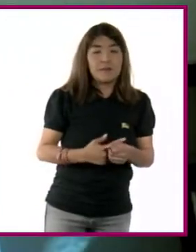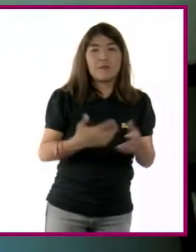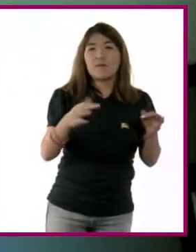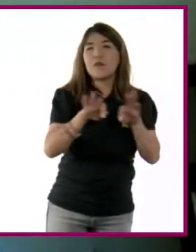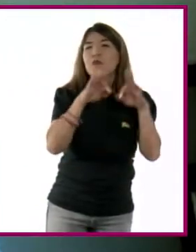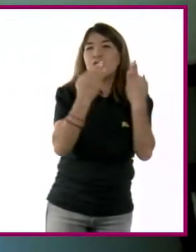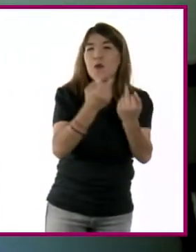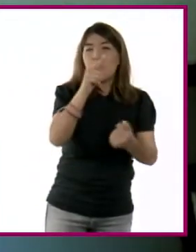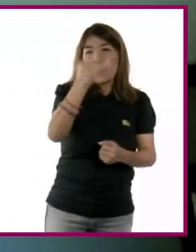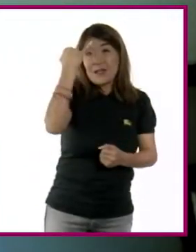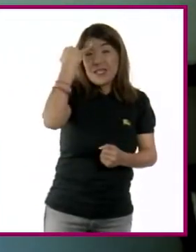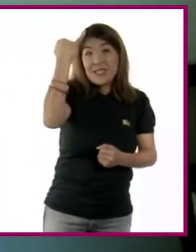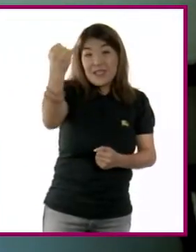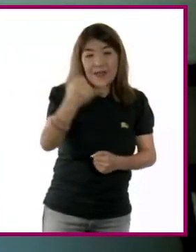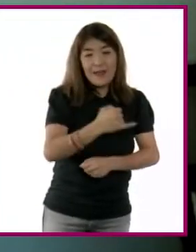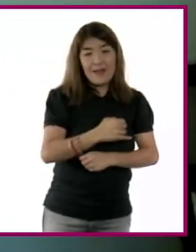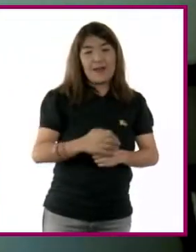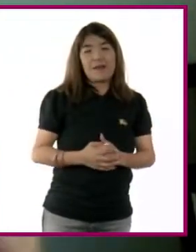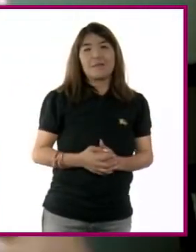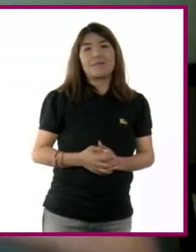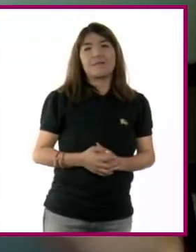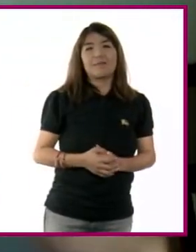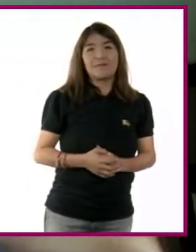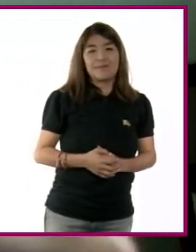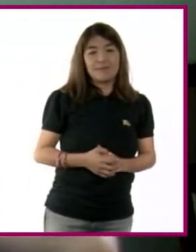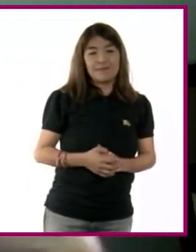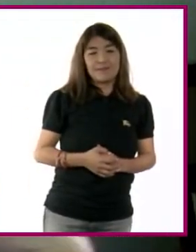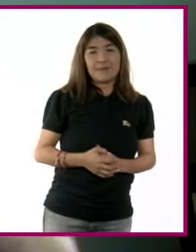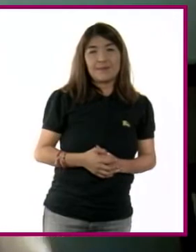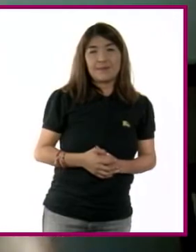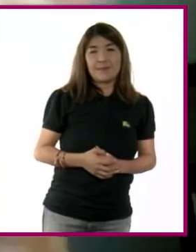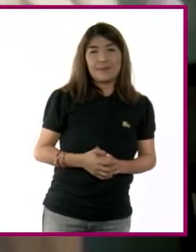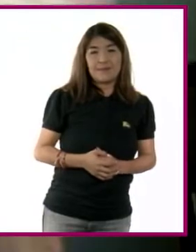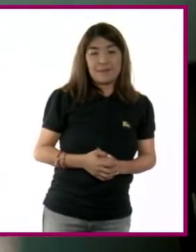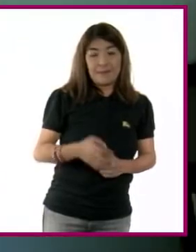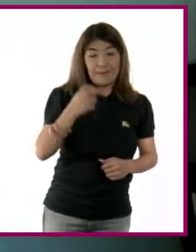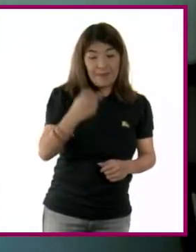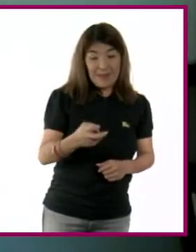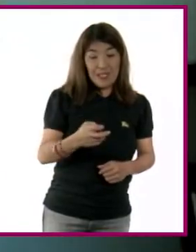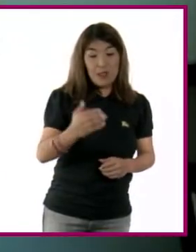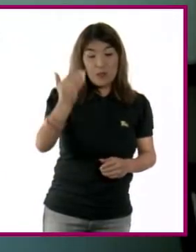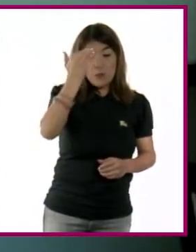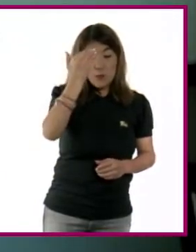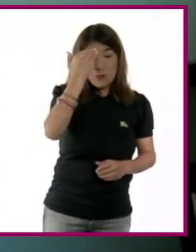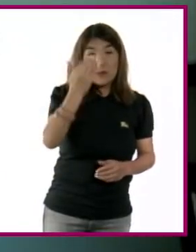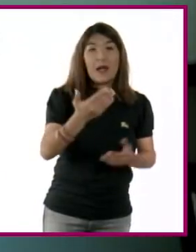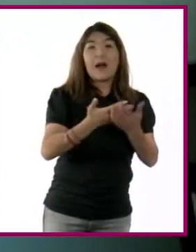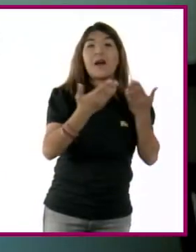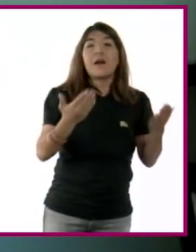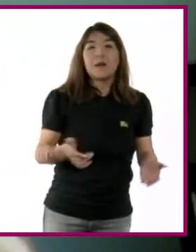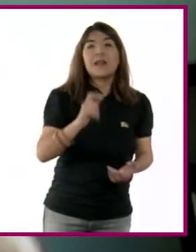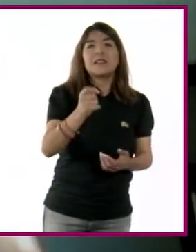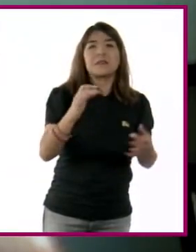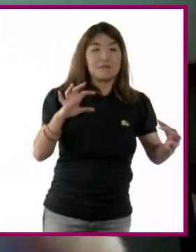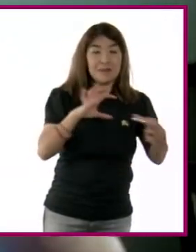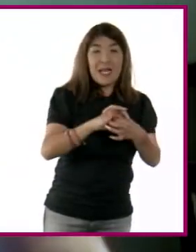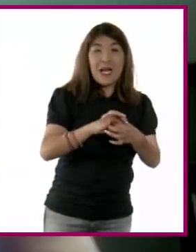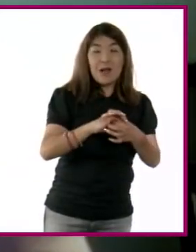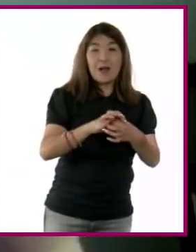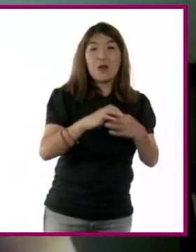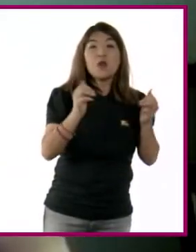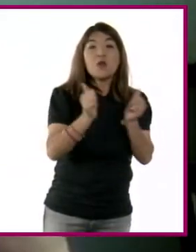estructurar una idea teológica, por ejemplo. Entonces, en la medida en la que el conocimiento, en este caso vinculado a humanidades,